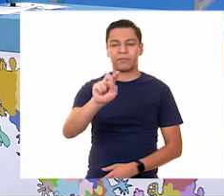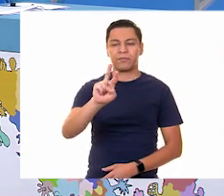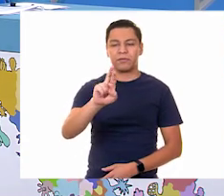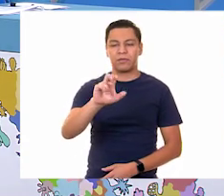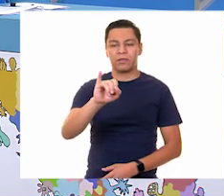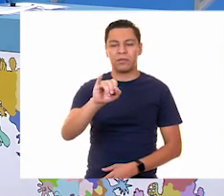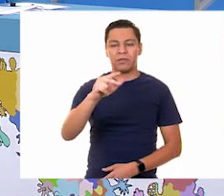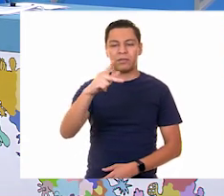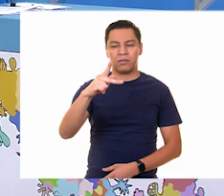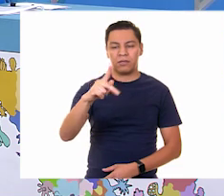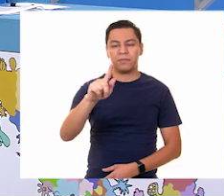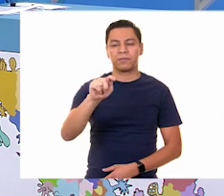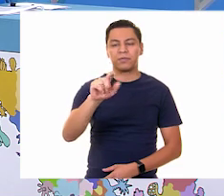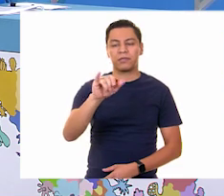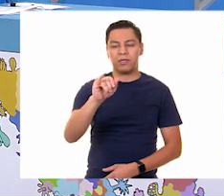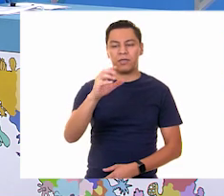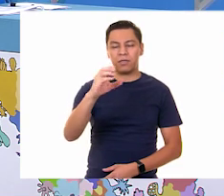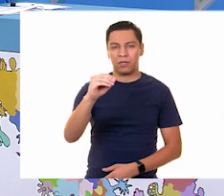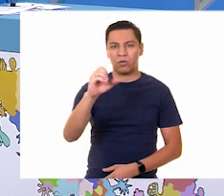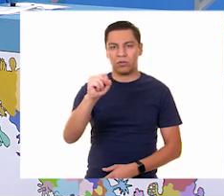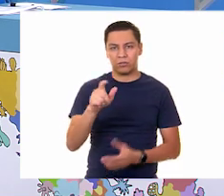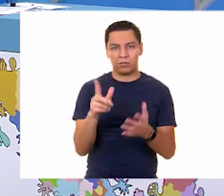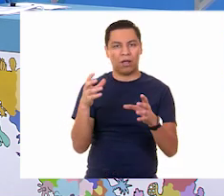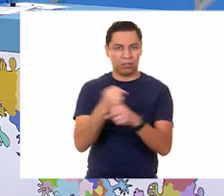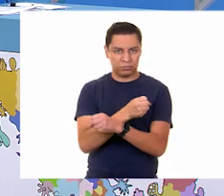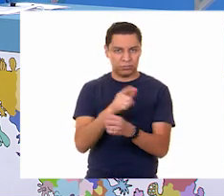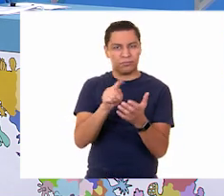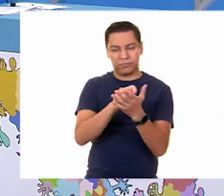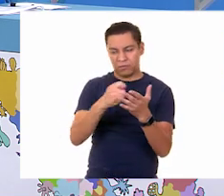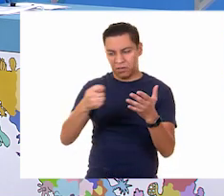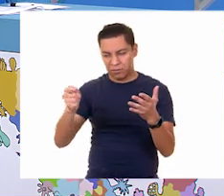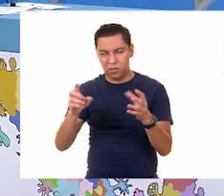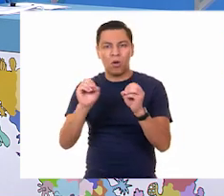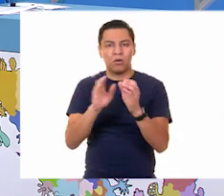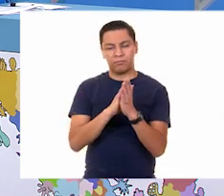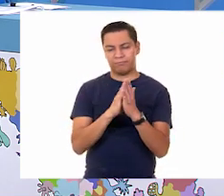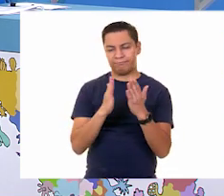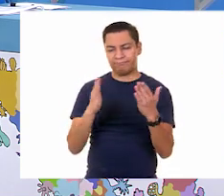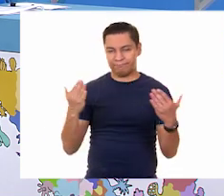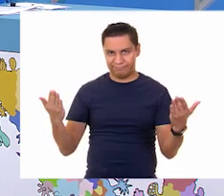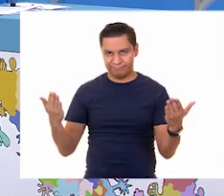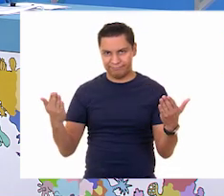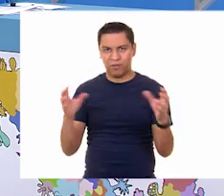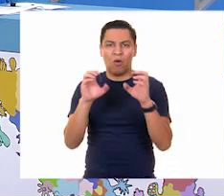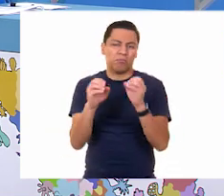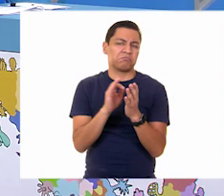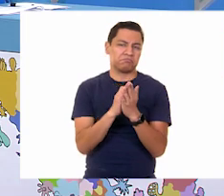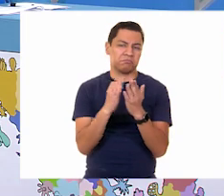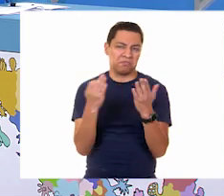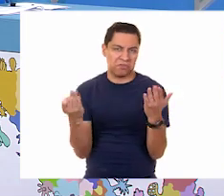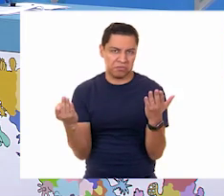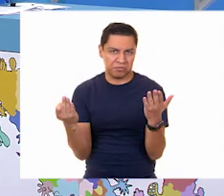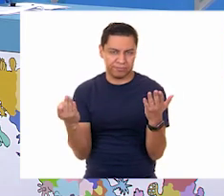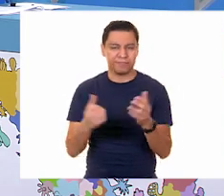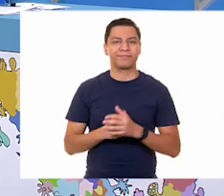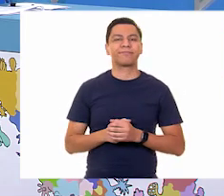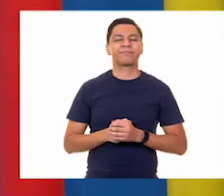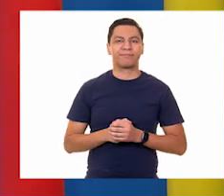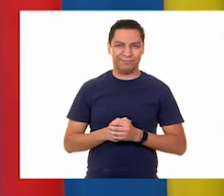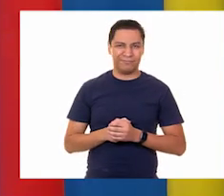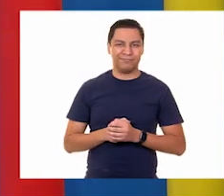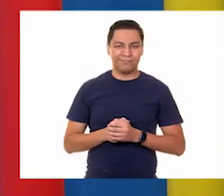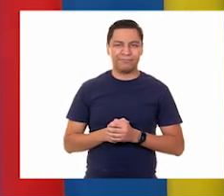la presentan. Estas características las tomaremos como modelo para la escritura del tríptico que vamos a hacer nosotros. Muy